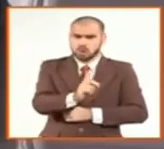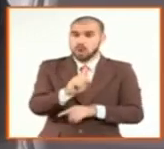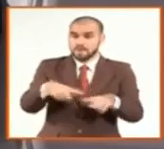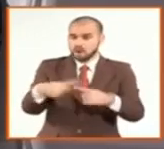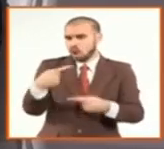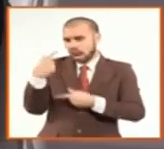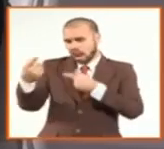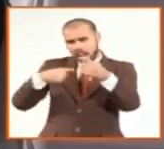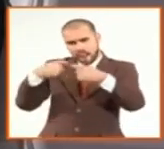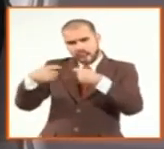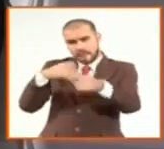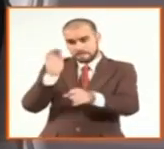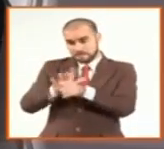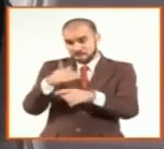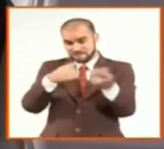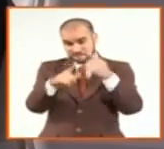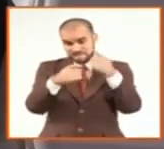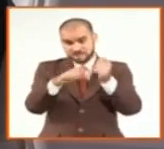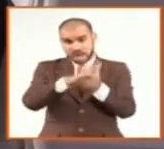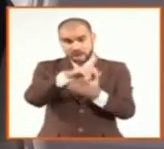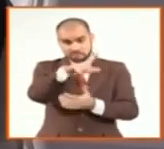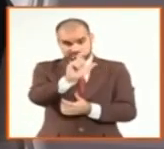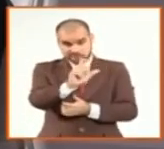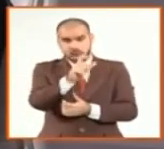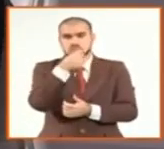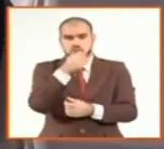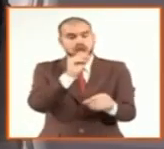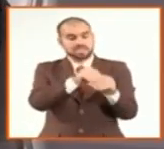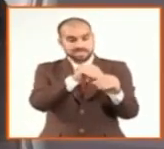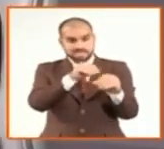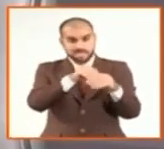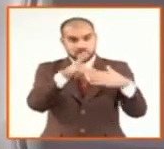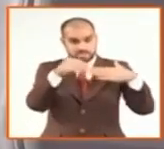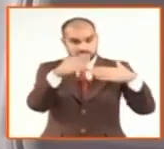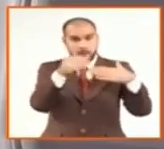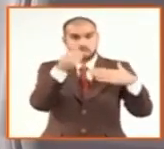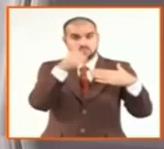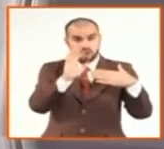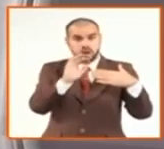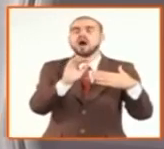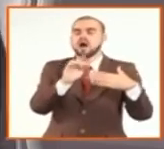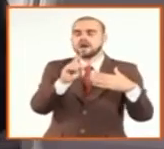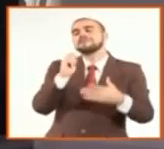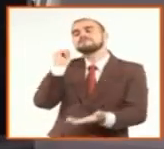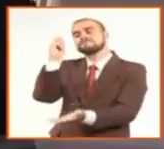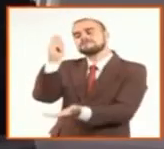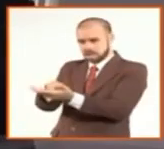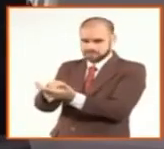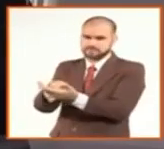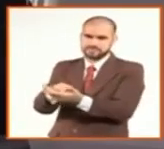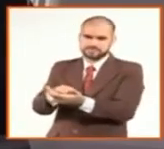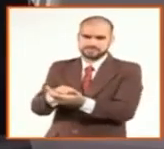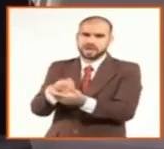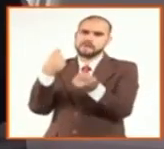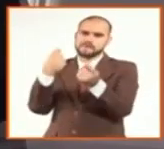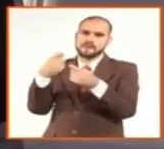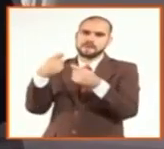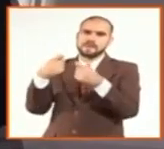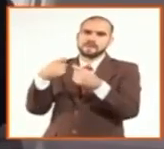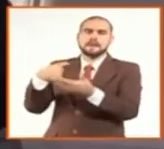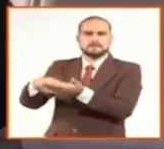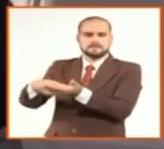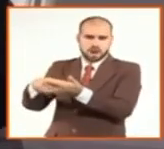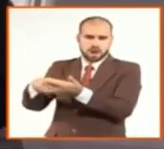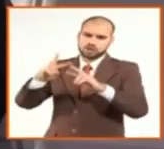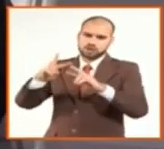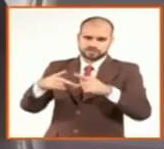partir de vender esos productos en MLC, generábamos entonces la divisa para poderle pagar. Si no lo hubiéramos hecho,